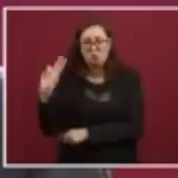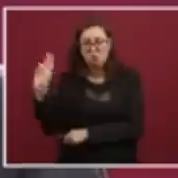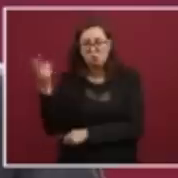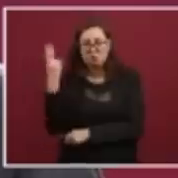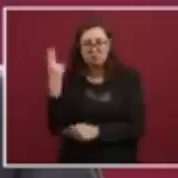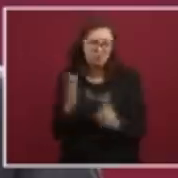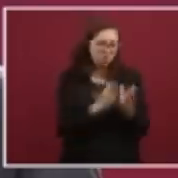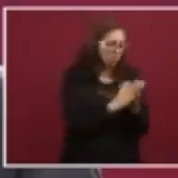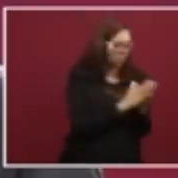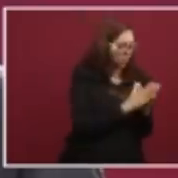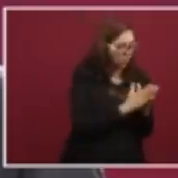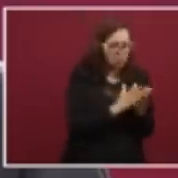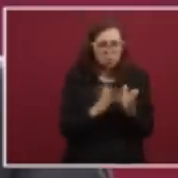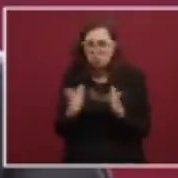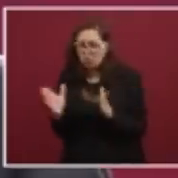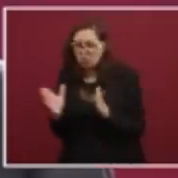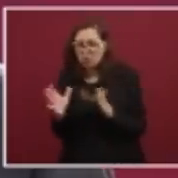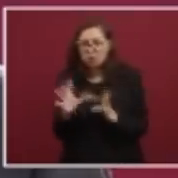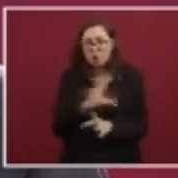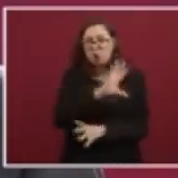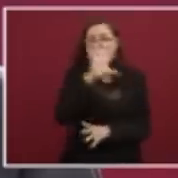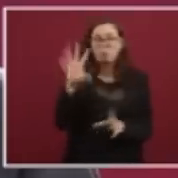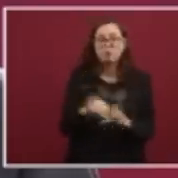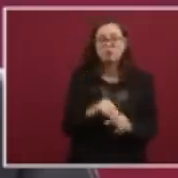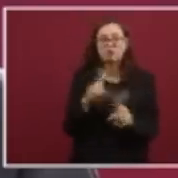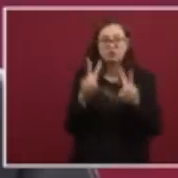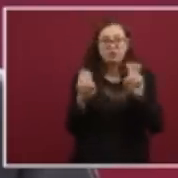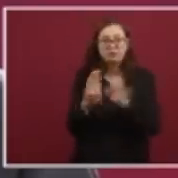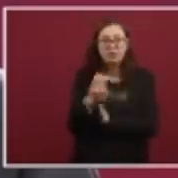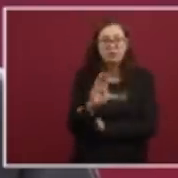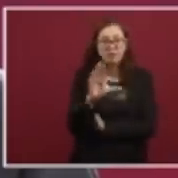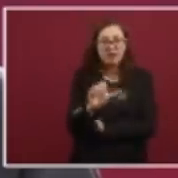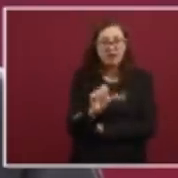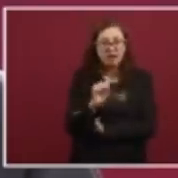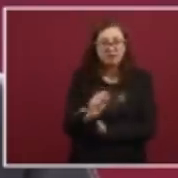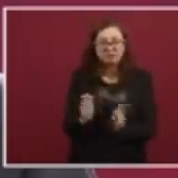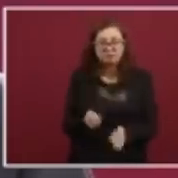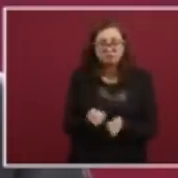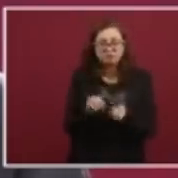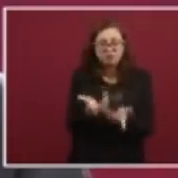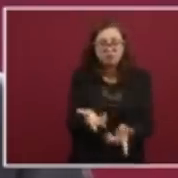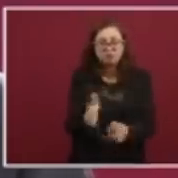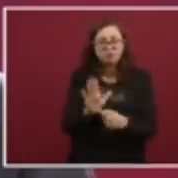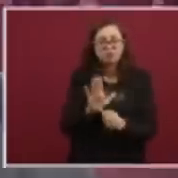universidad, todo el programa de becas se va a exponer,